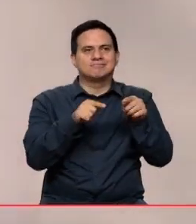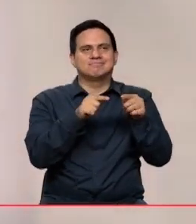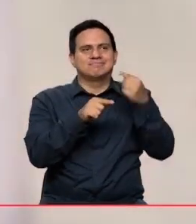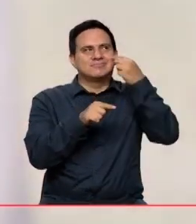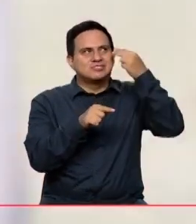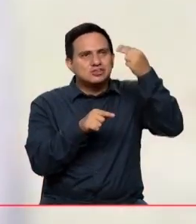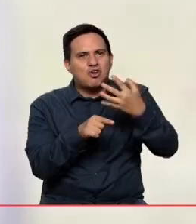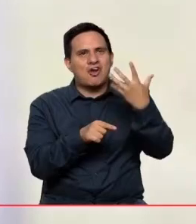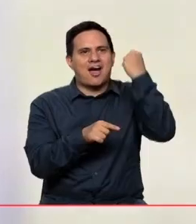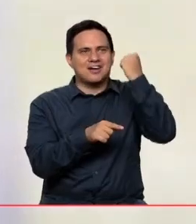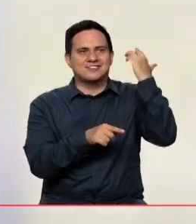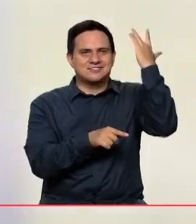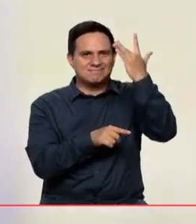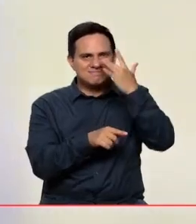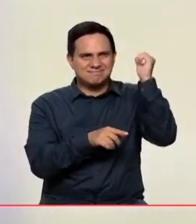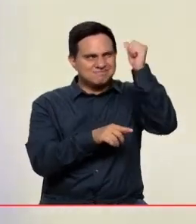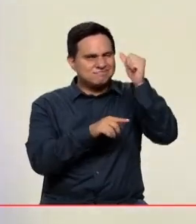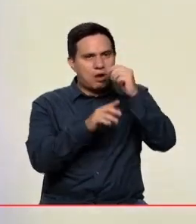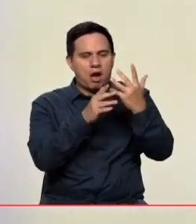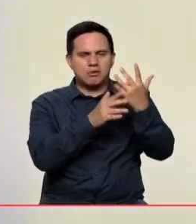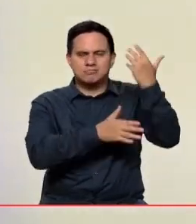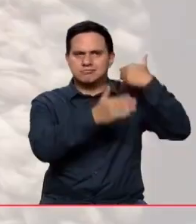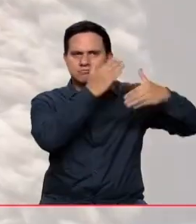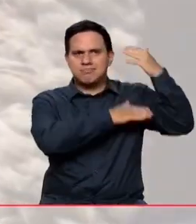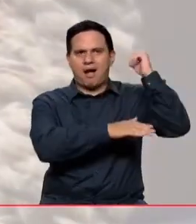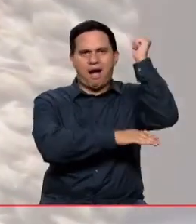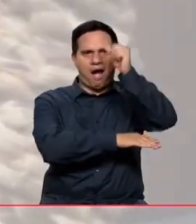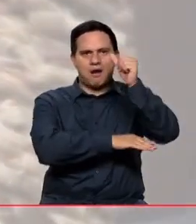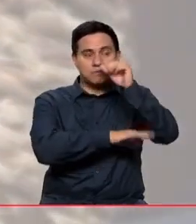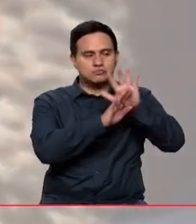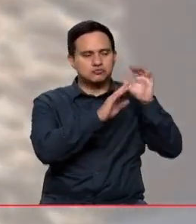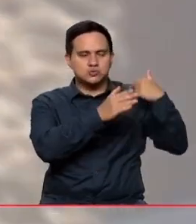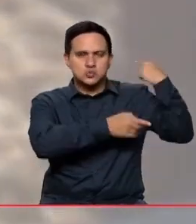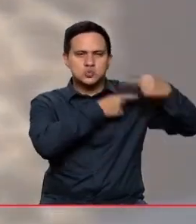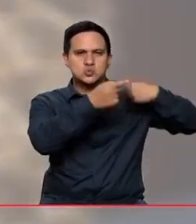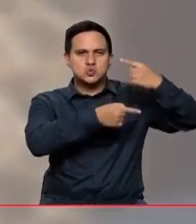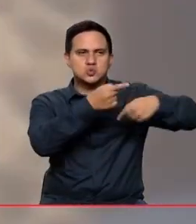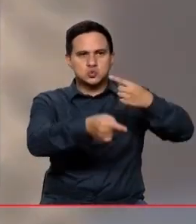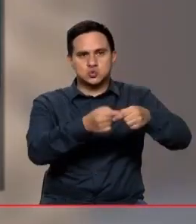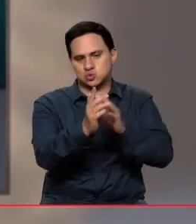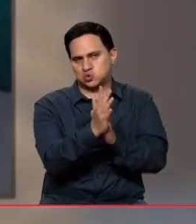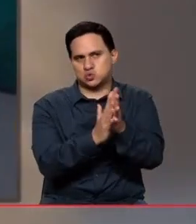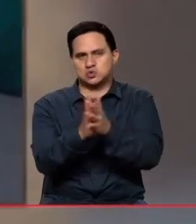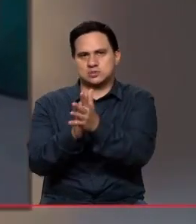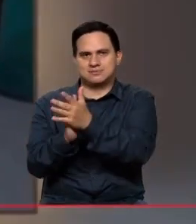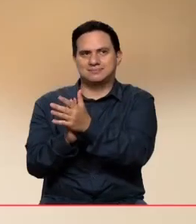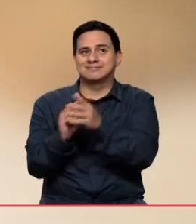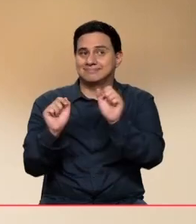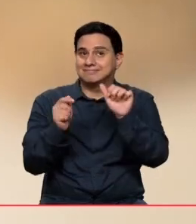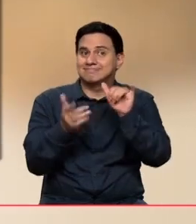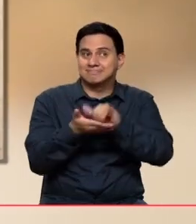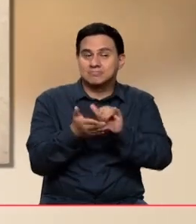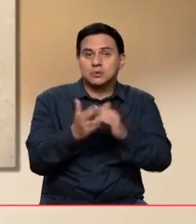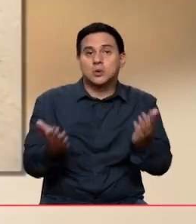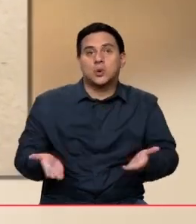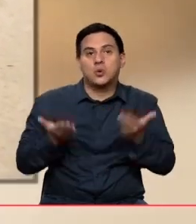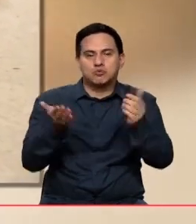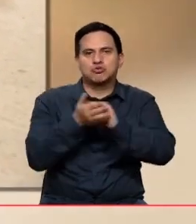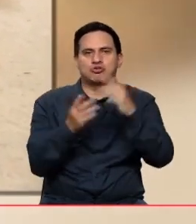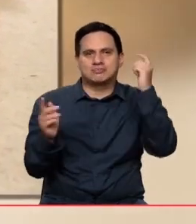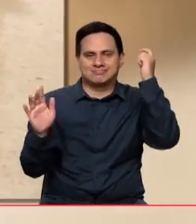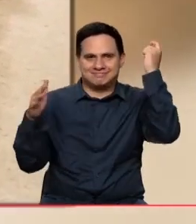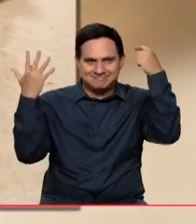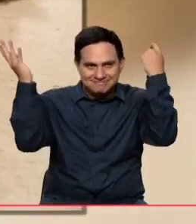ancestros. Con mucho esfuerzo ha ido construyendo un nombre en el ámbito artístico, logrando exponer sus creaciones en escenarios como el Petronio Álvarez